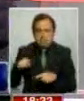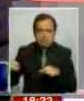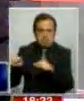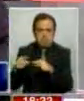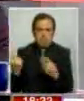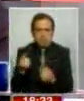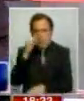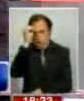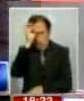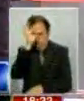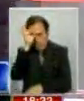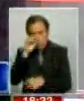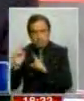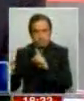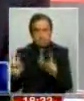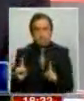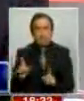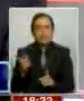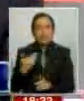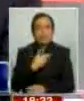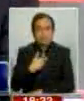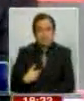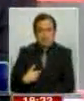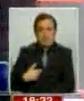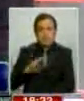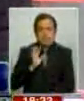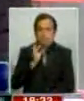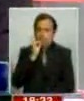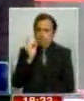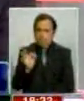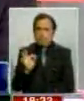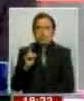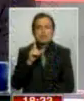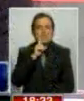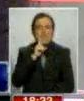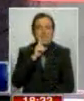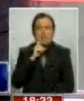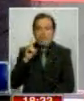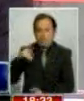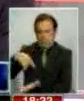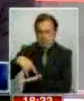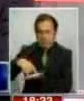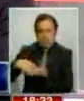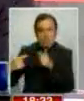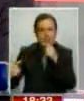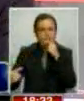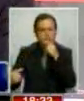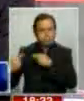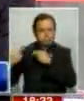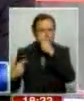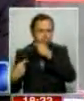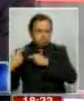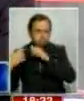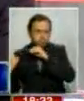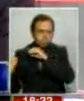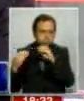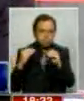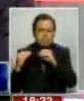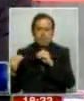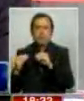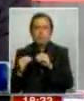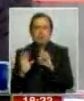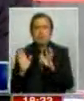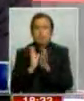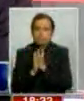plantea su opinión. ¿Qué ha planteado el Ejecutivo? Nosotros queremos un debate parlamentario que sea lo más eficiente posible y con la mayor